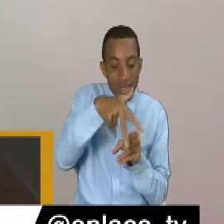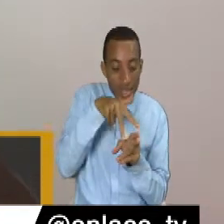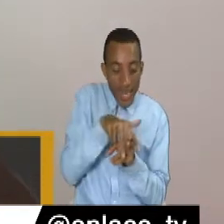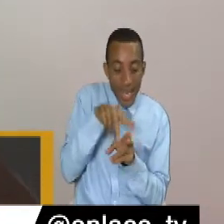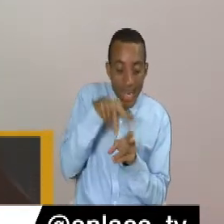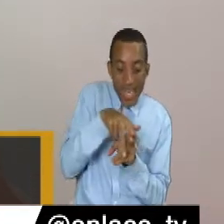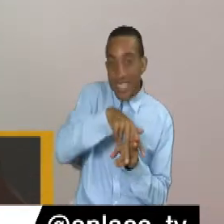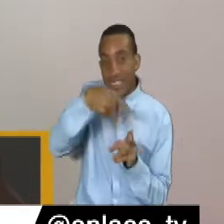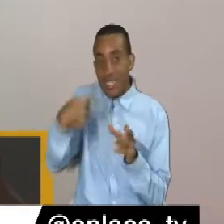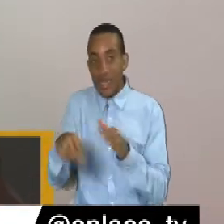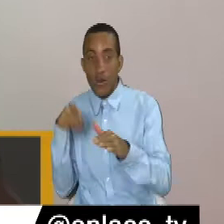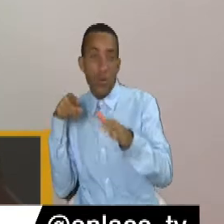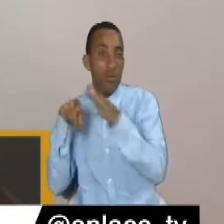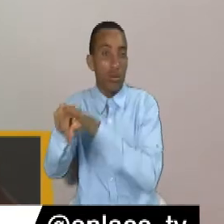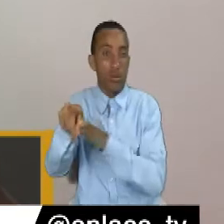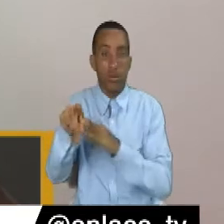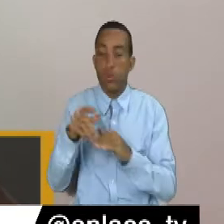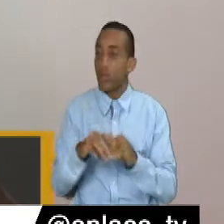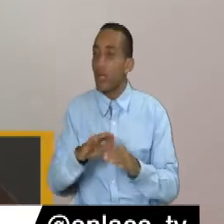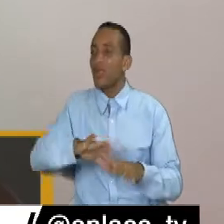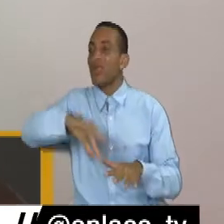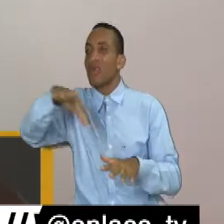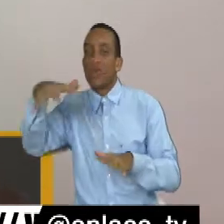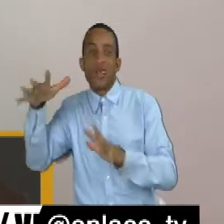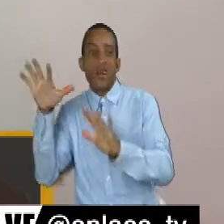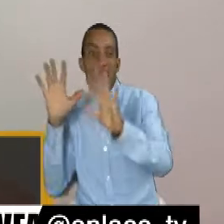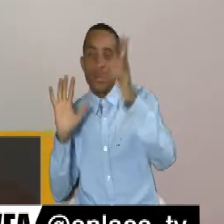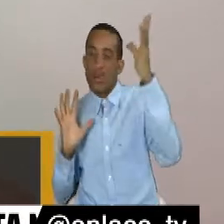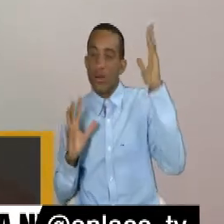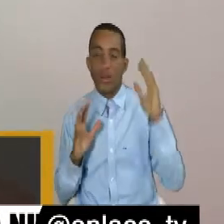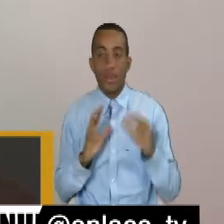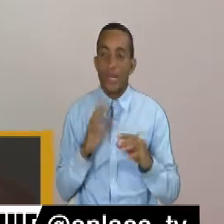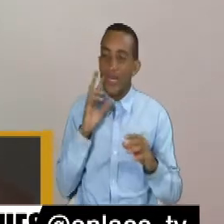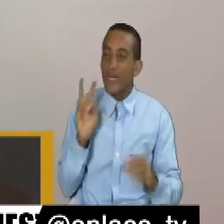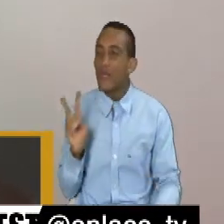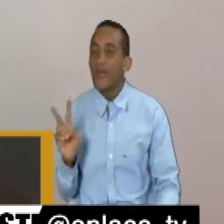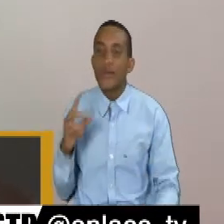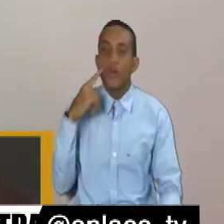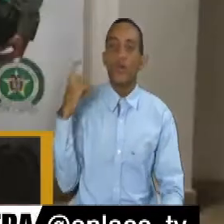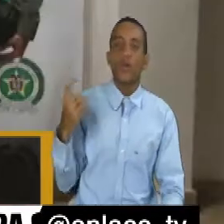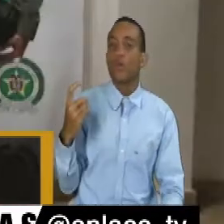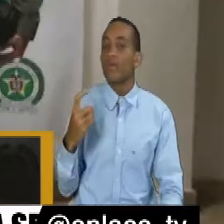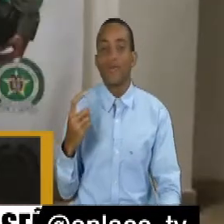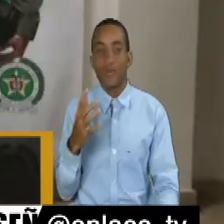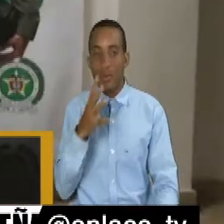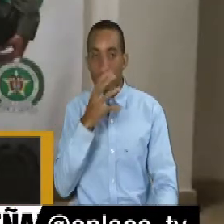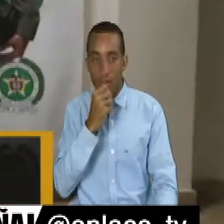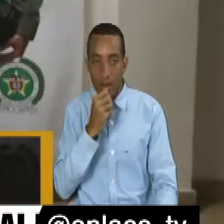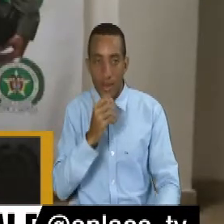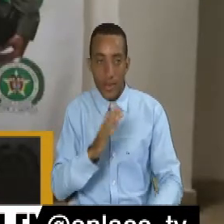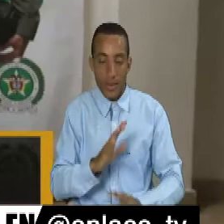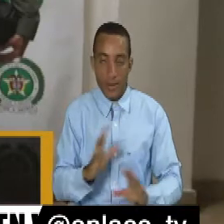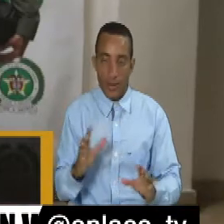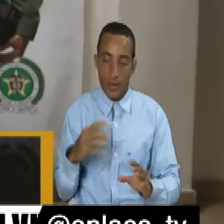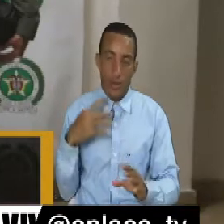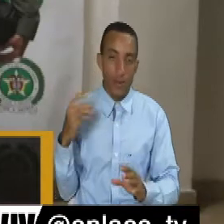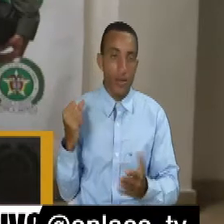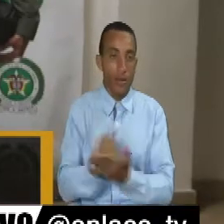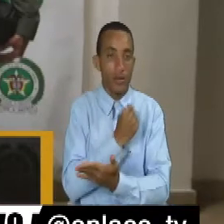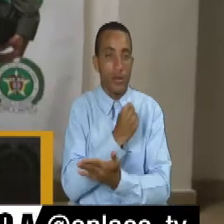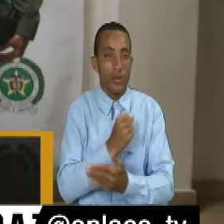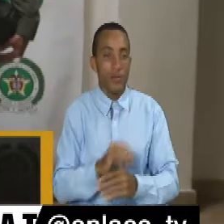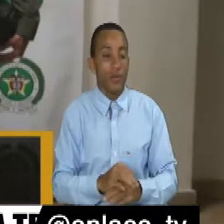huye hacia terreno boscoso, no se logró la ubicación. Esta persona fue conducida hasta instalaciones